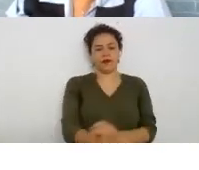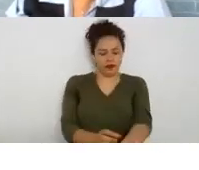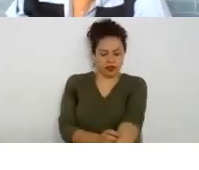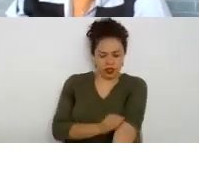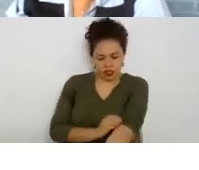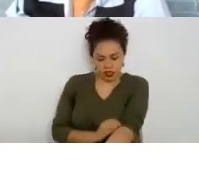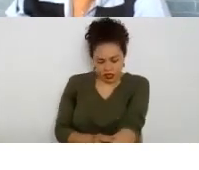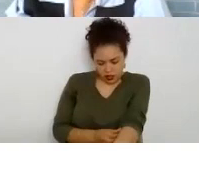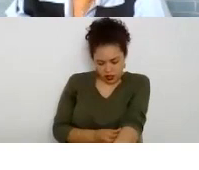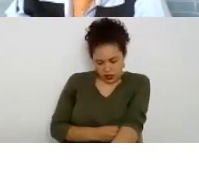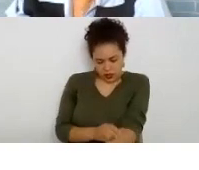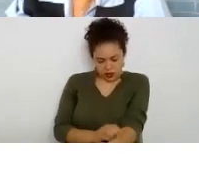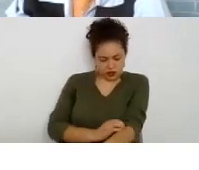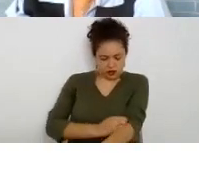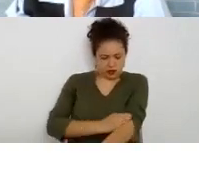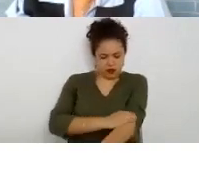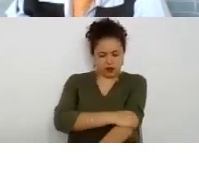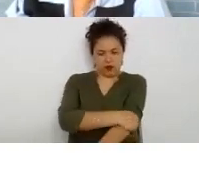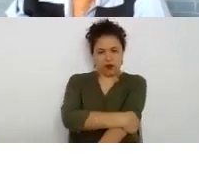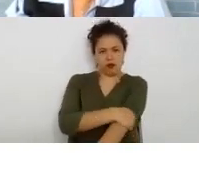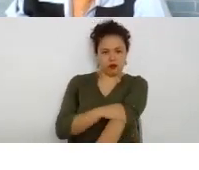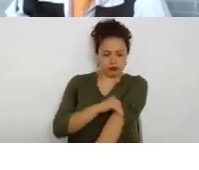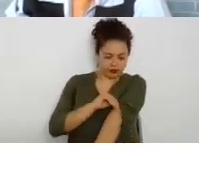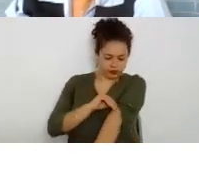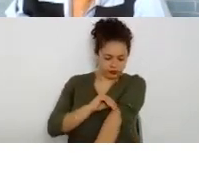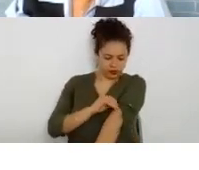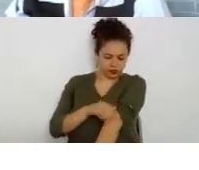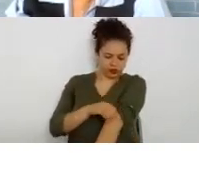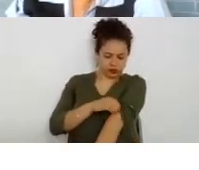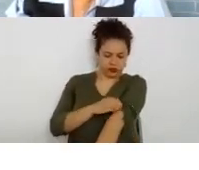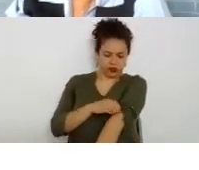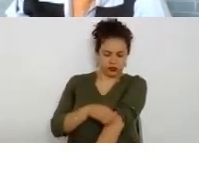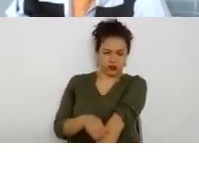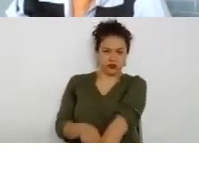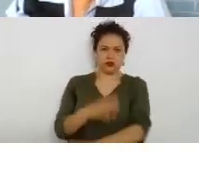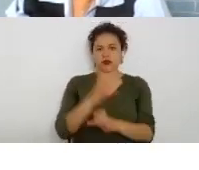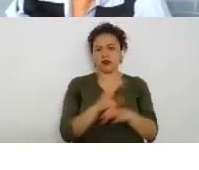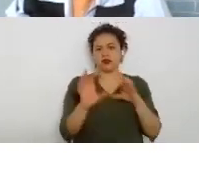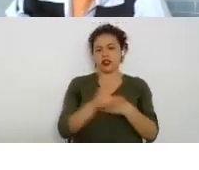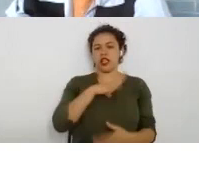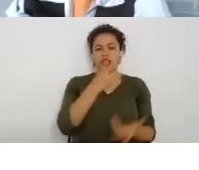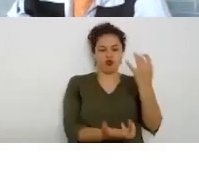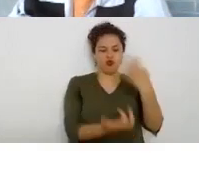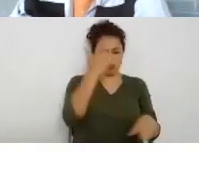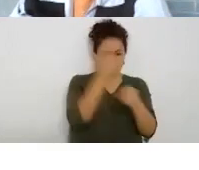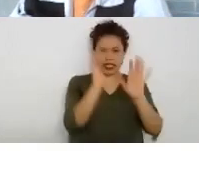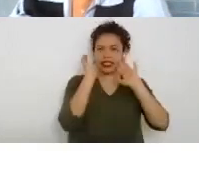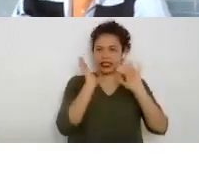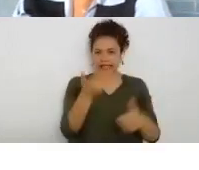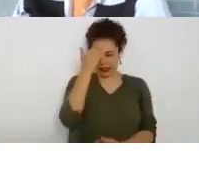Y aquí otra cosa que aplica es, yo ya detecté dónde se encuentra la quemadura. Lo